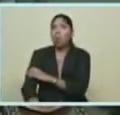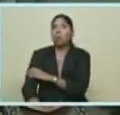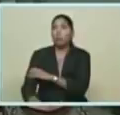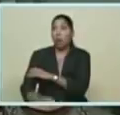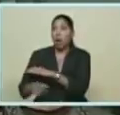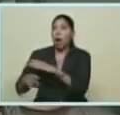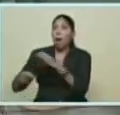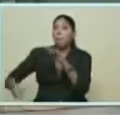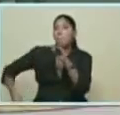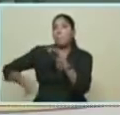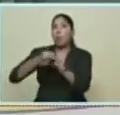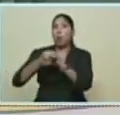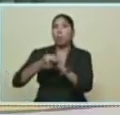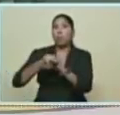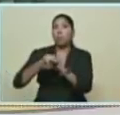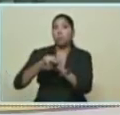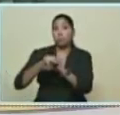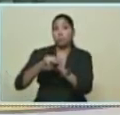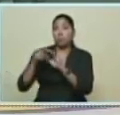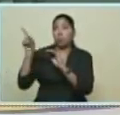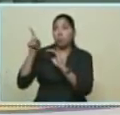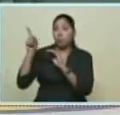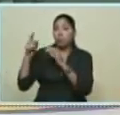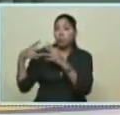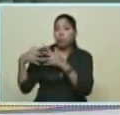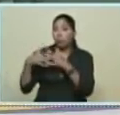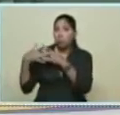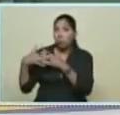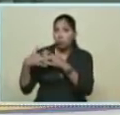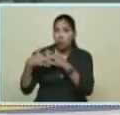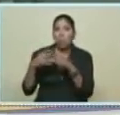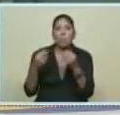financiada por el imperialismo como la que vimos este año de las guarimbas.